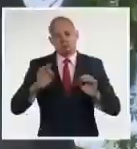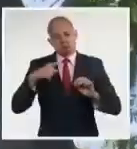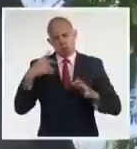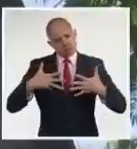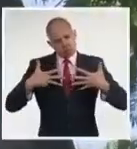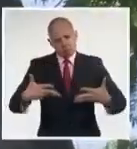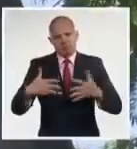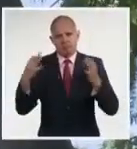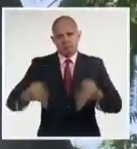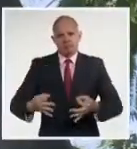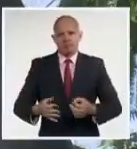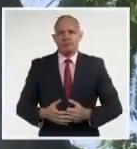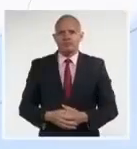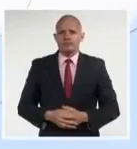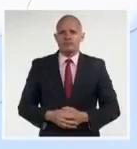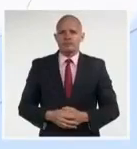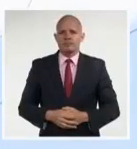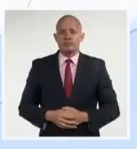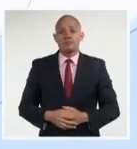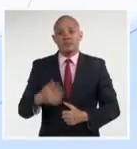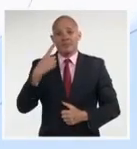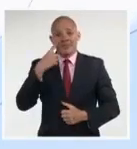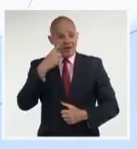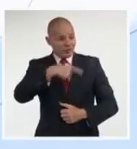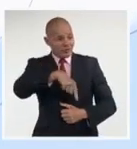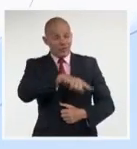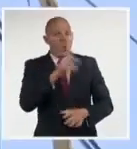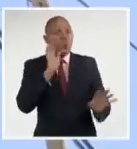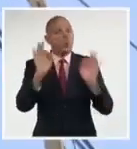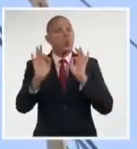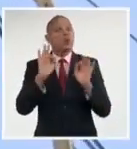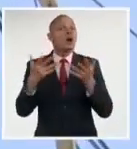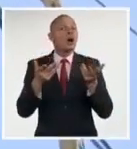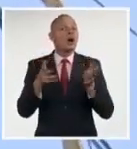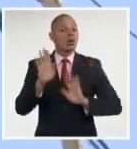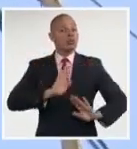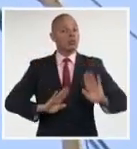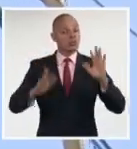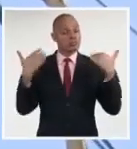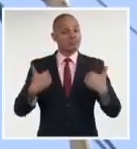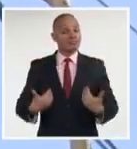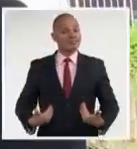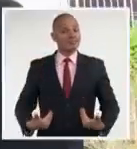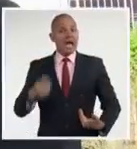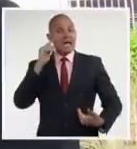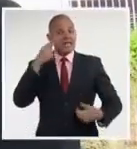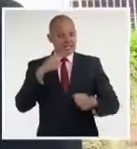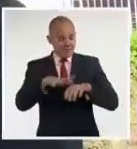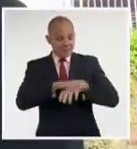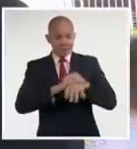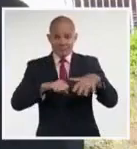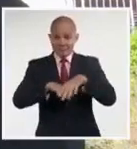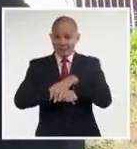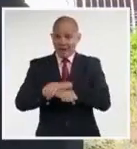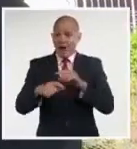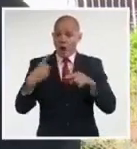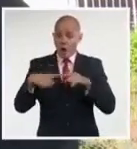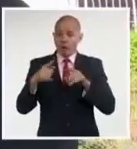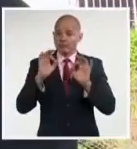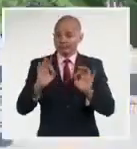siempre. Todos mantienen en vigilancia su seguridad, llevan medios requeridos y enfrentan condiciones